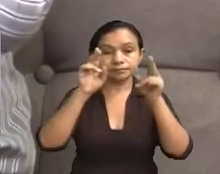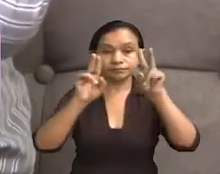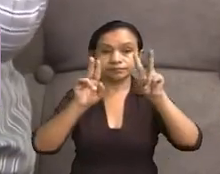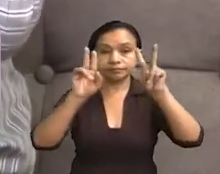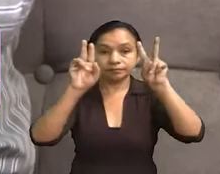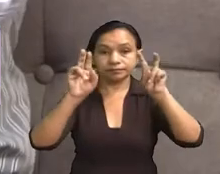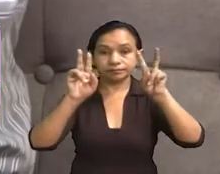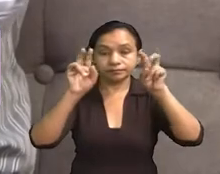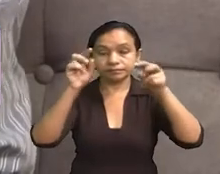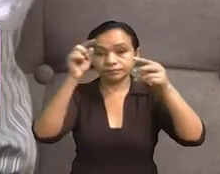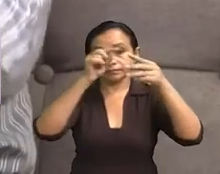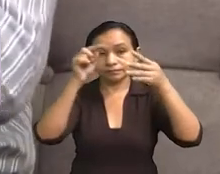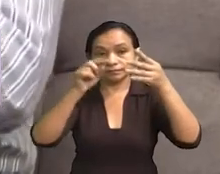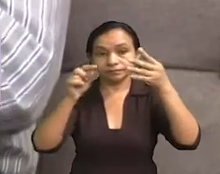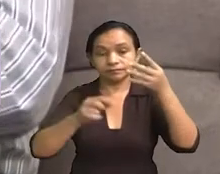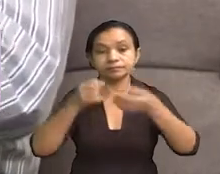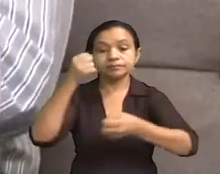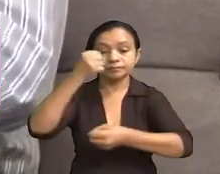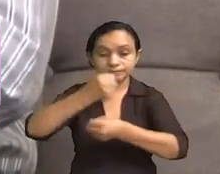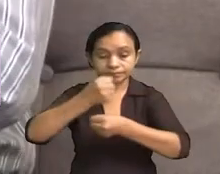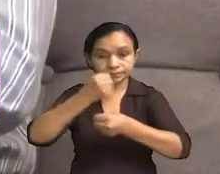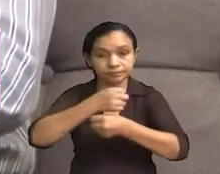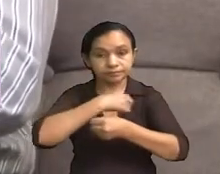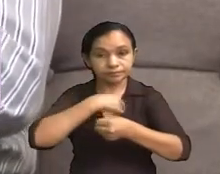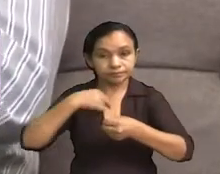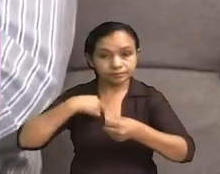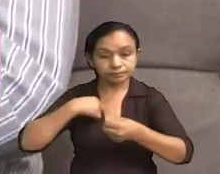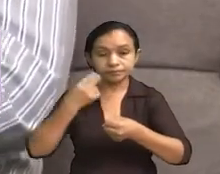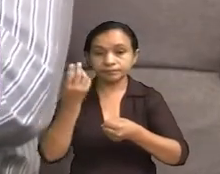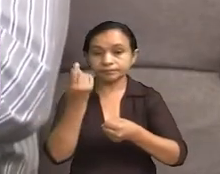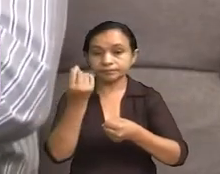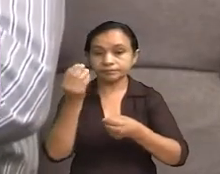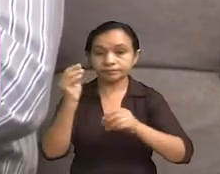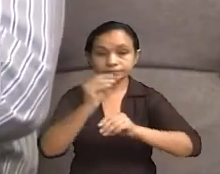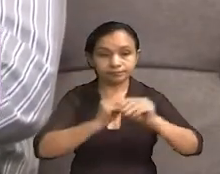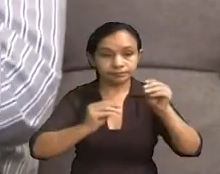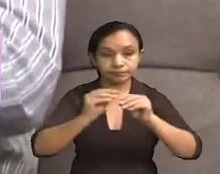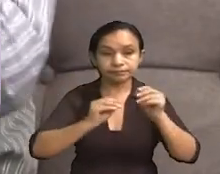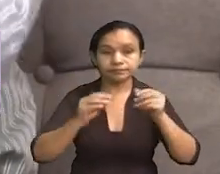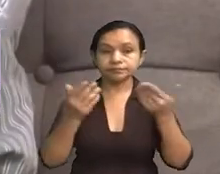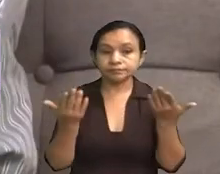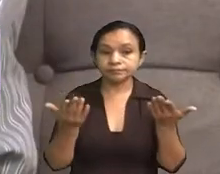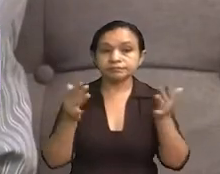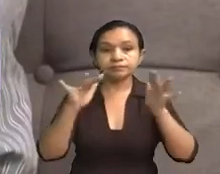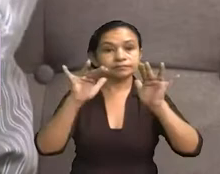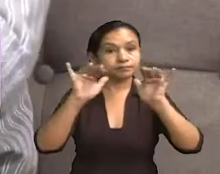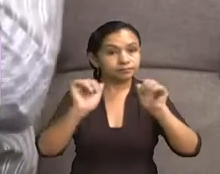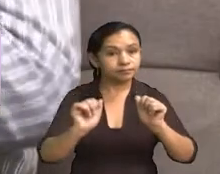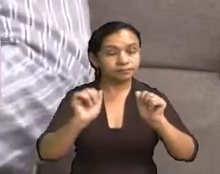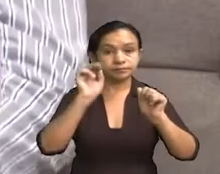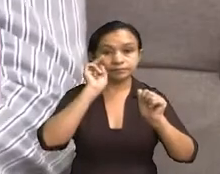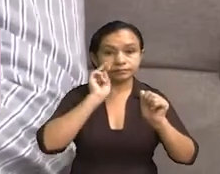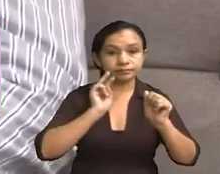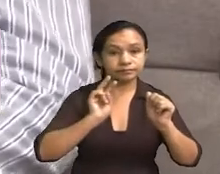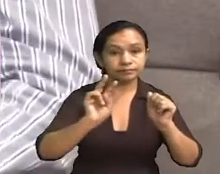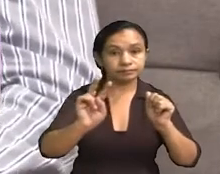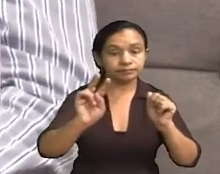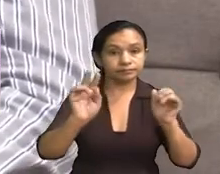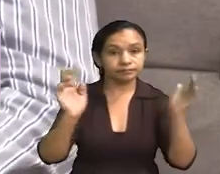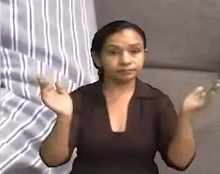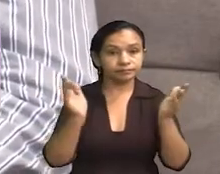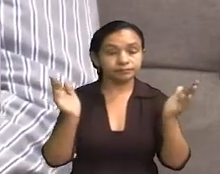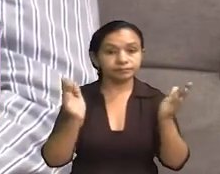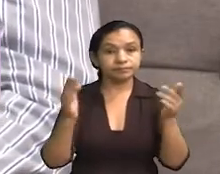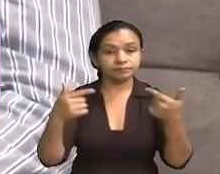han generado empleo, dinamización de la economía local, pero que ya visto desde un punto de vista